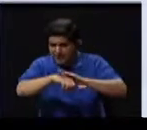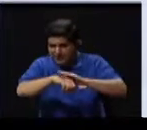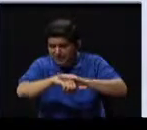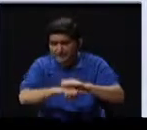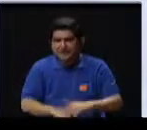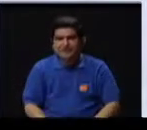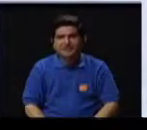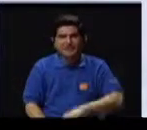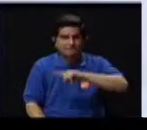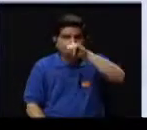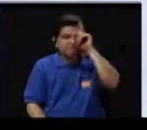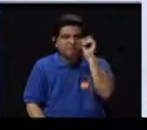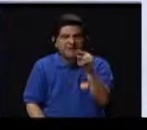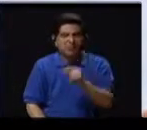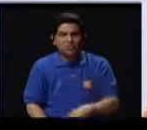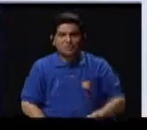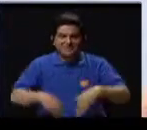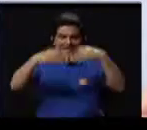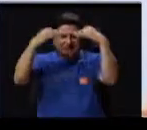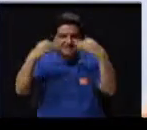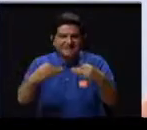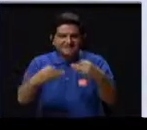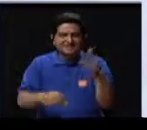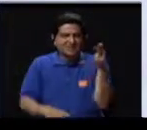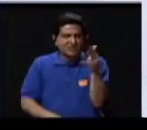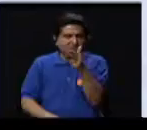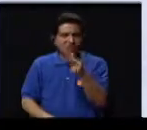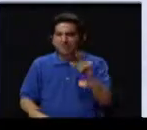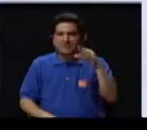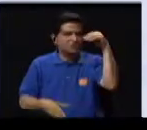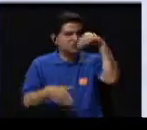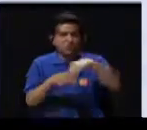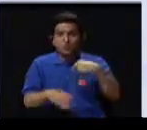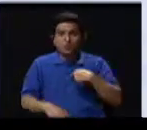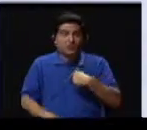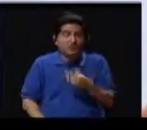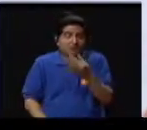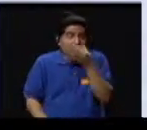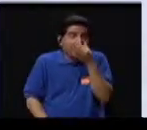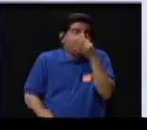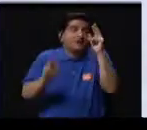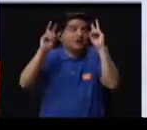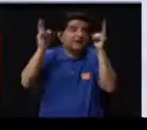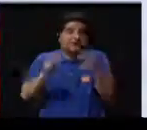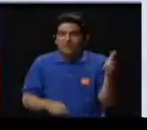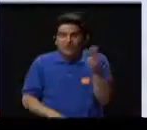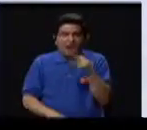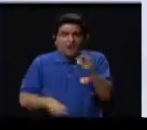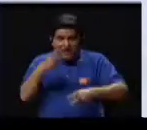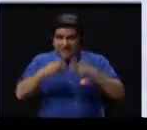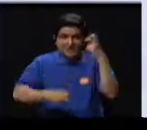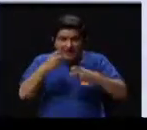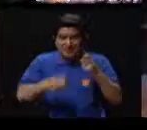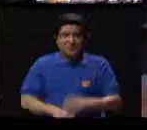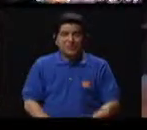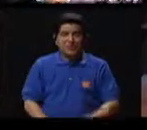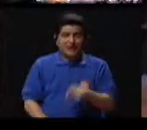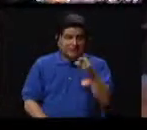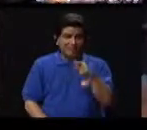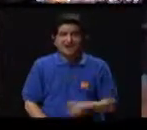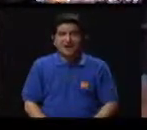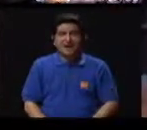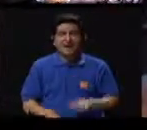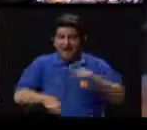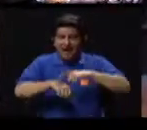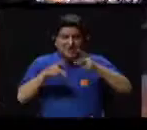permiten? Claro. La pregunta es, ¿cómo decidieron qué tomas dejar afuera? Porque uno se enamora de las tomas. Ese es el problema en la edición, ¿no? Niños, además,